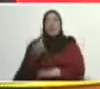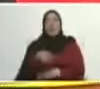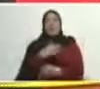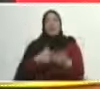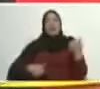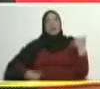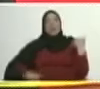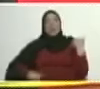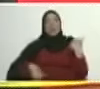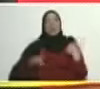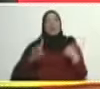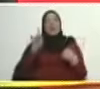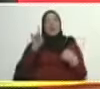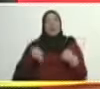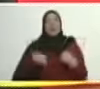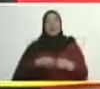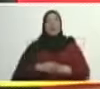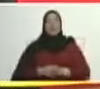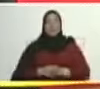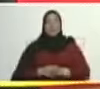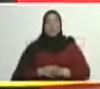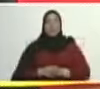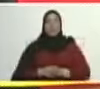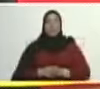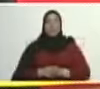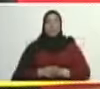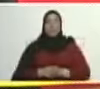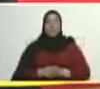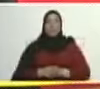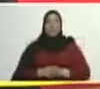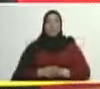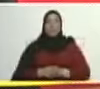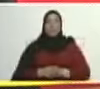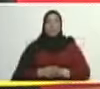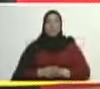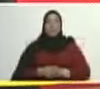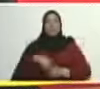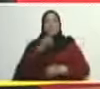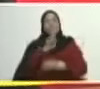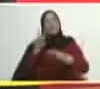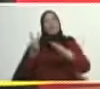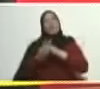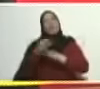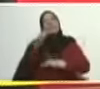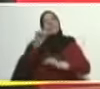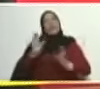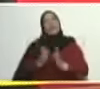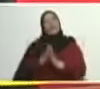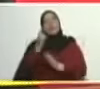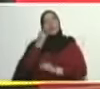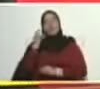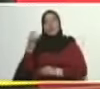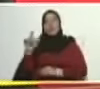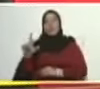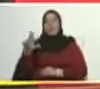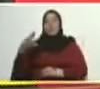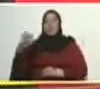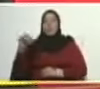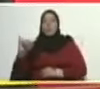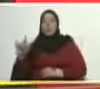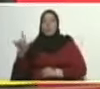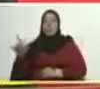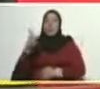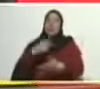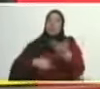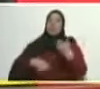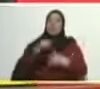de Grenada. Al hermano Philip Pierce, primer ministro de Santa Lucía. A los jefes de delegación